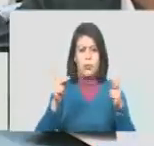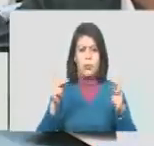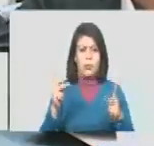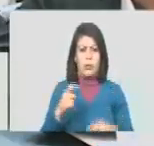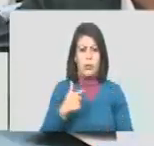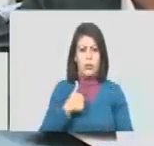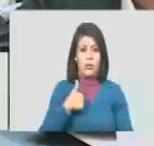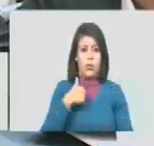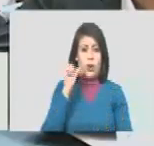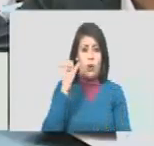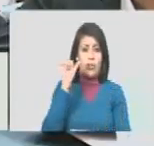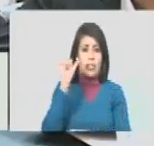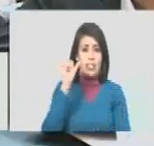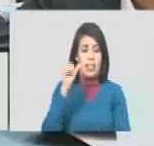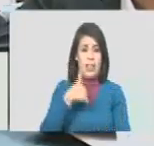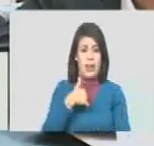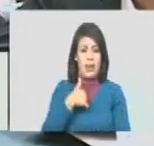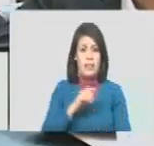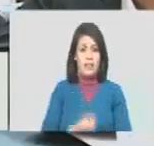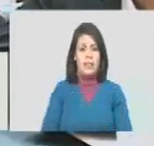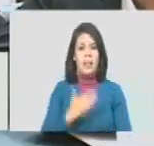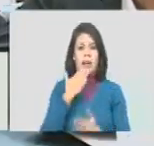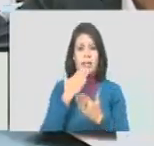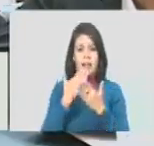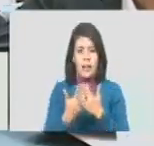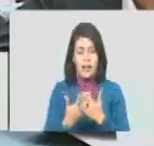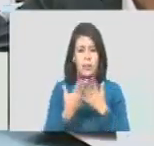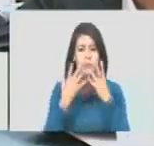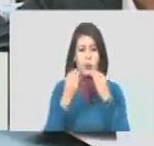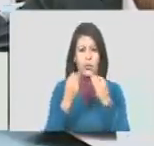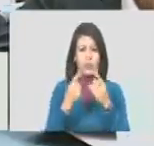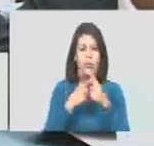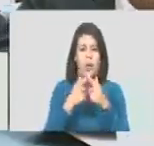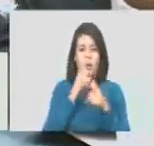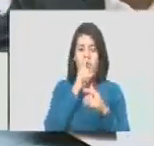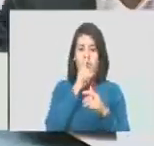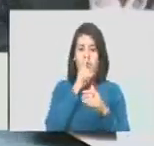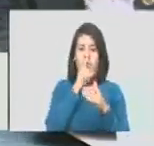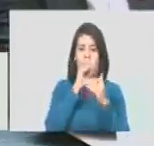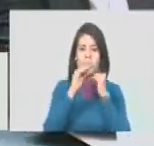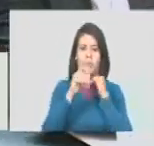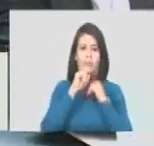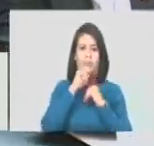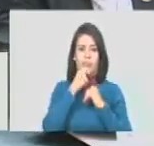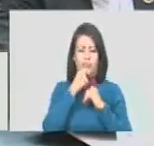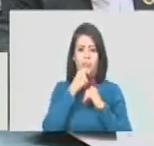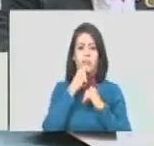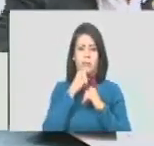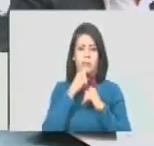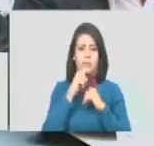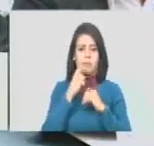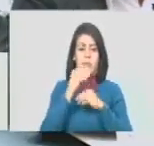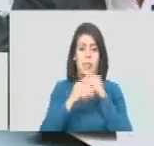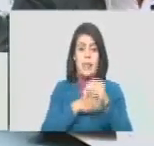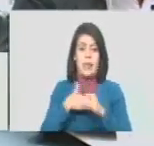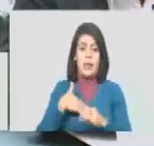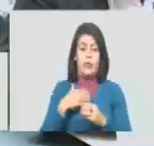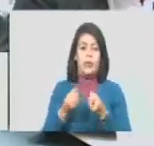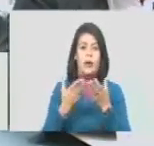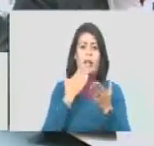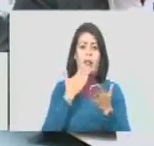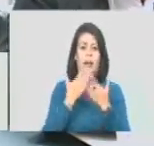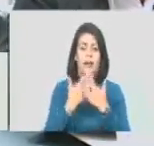que era autista y le agradezco mucho haberlo tomado en cuenta. También quiero darle las